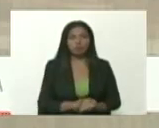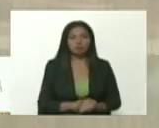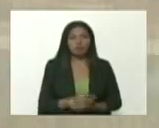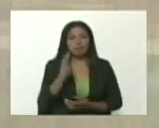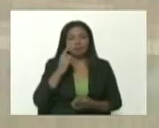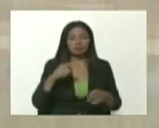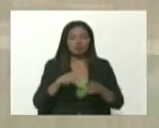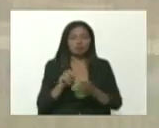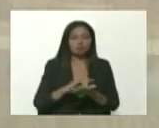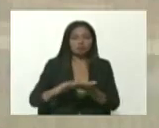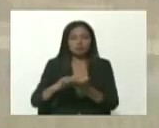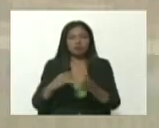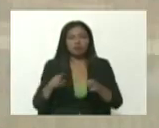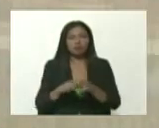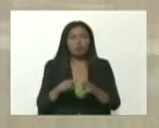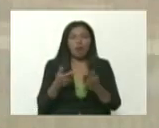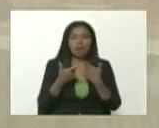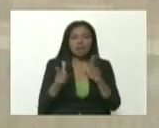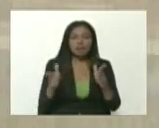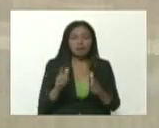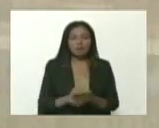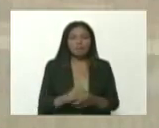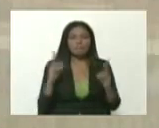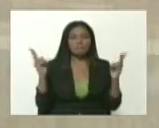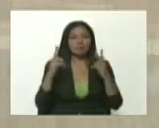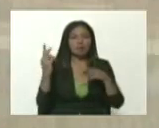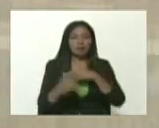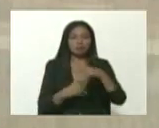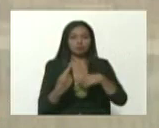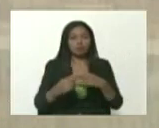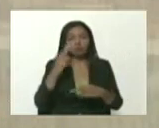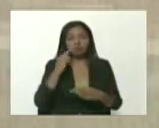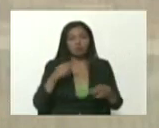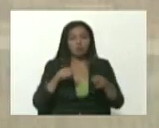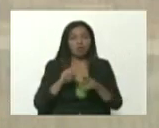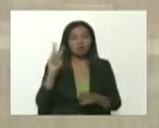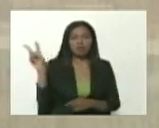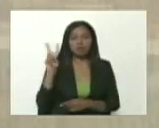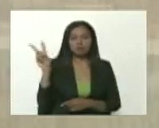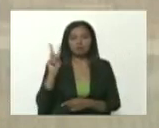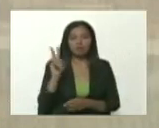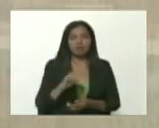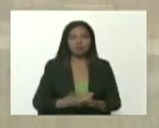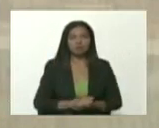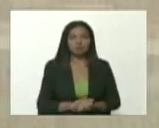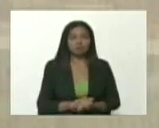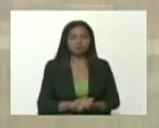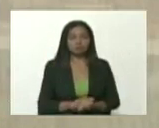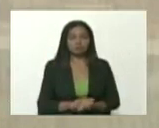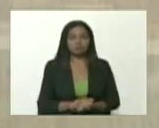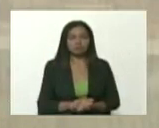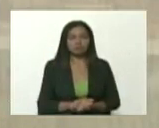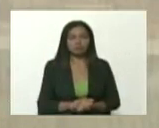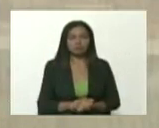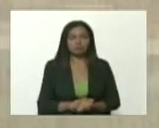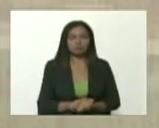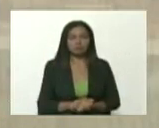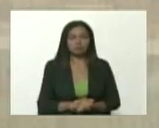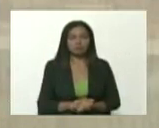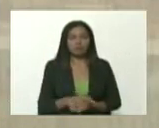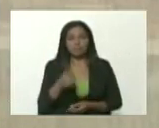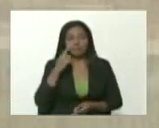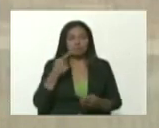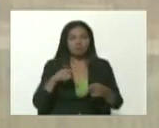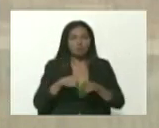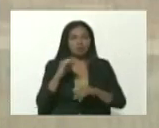resuelto definitivamente ser libre. ¡Viva la revolución bolivariana de Venezuela! Esto me suena que viene del exterior también